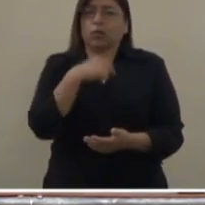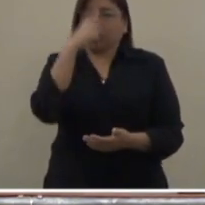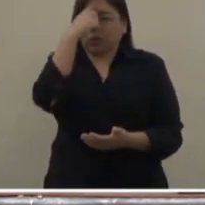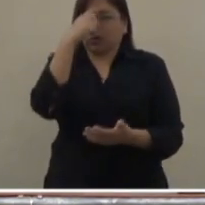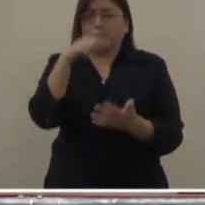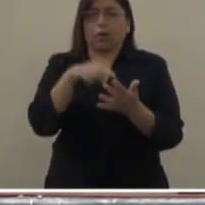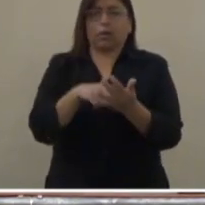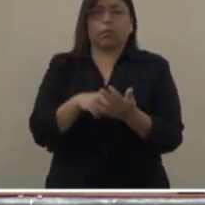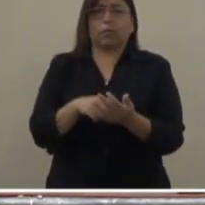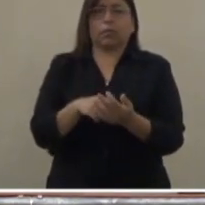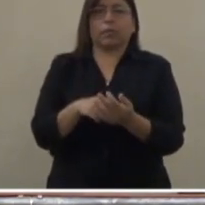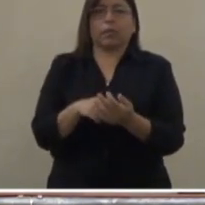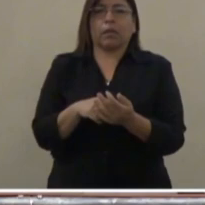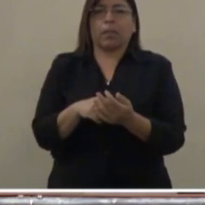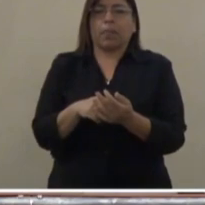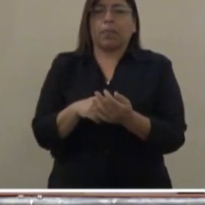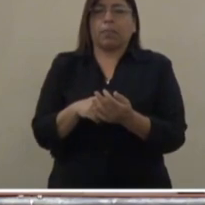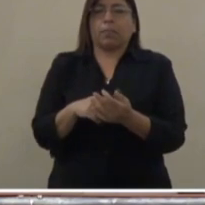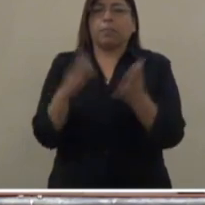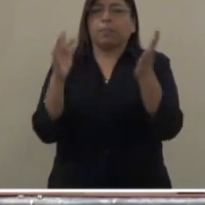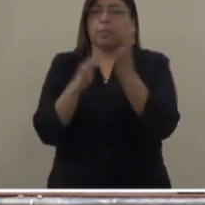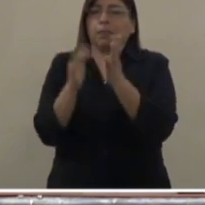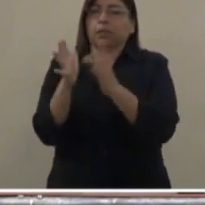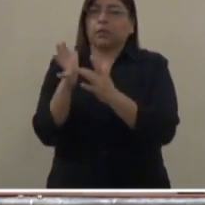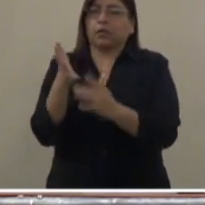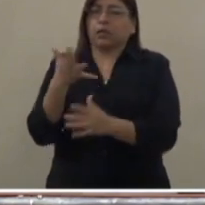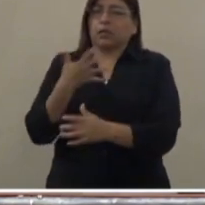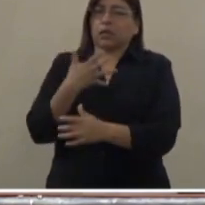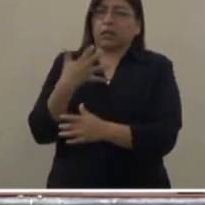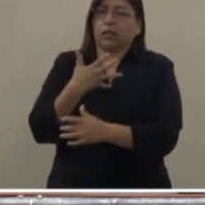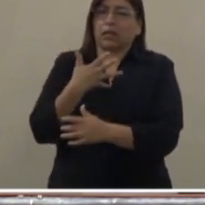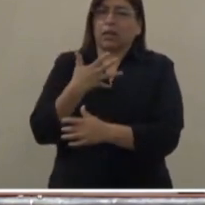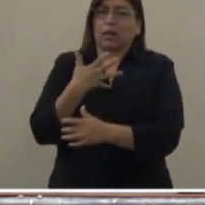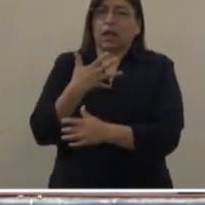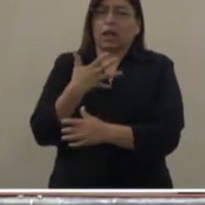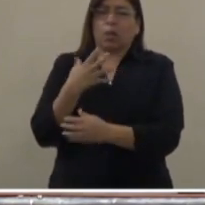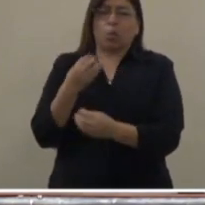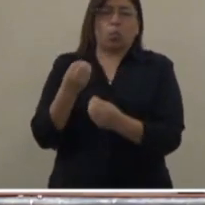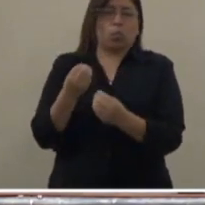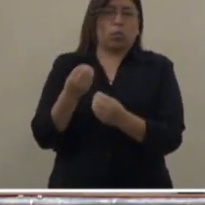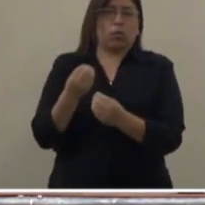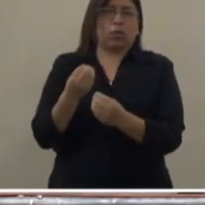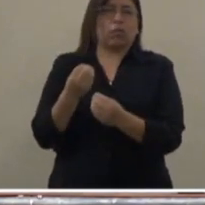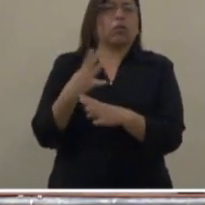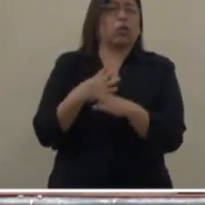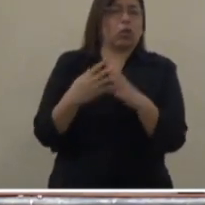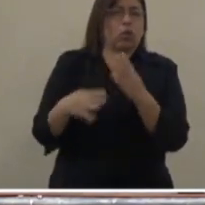Jesús tenía muchos motivos para estar molesto.